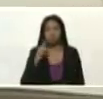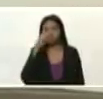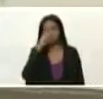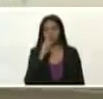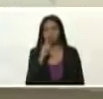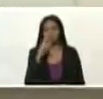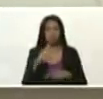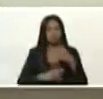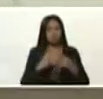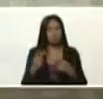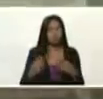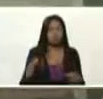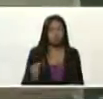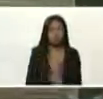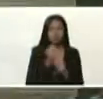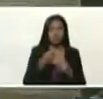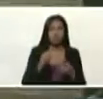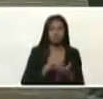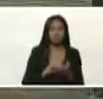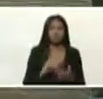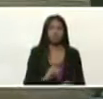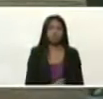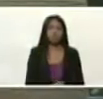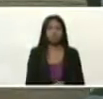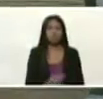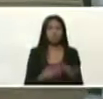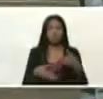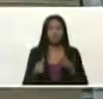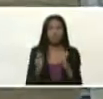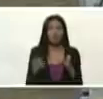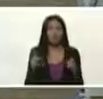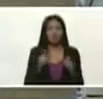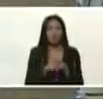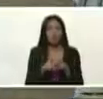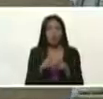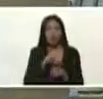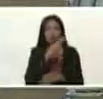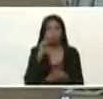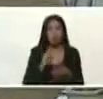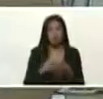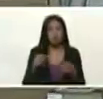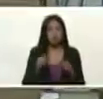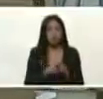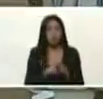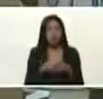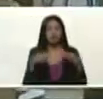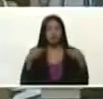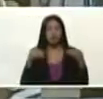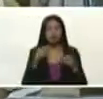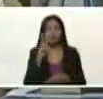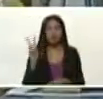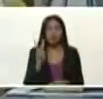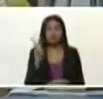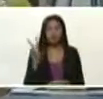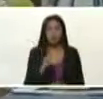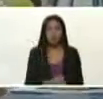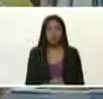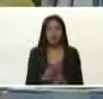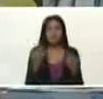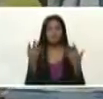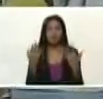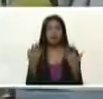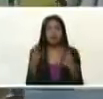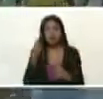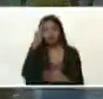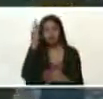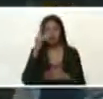un proceso de recuperación, reconstrucción y nacionalización de cartones de Venezuela en manos de los